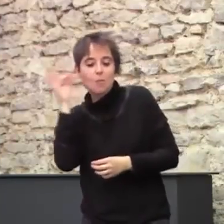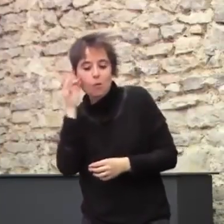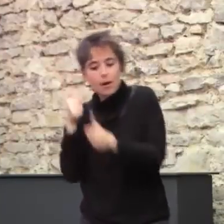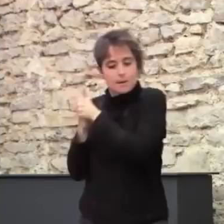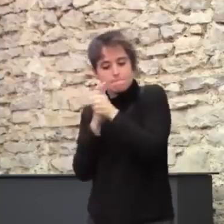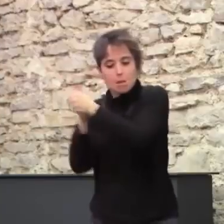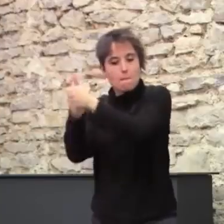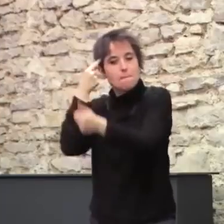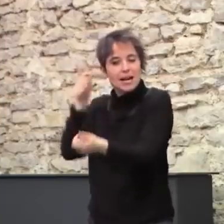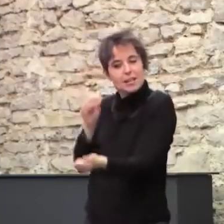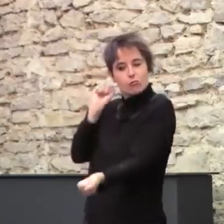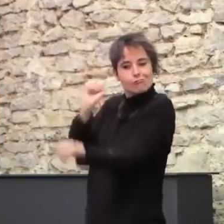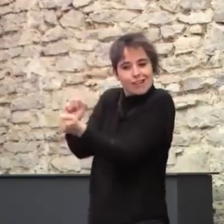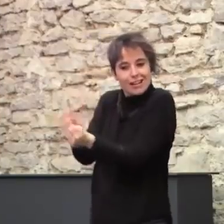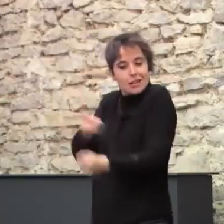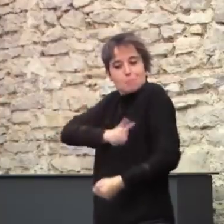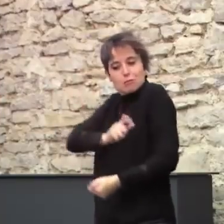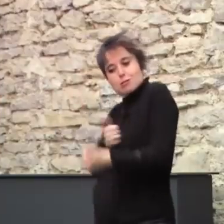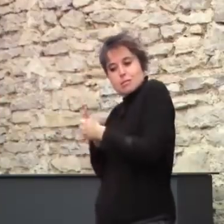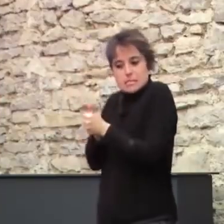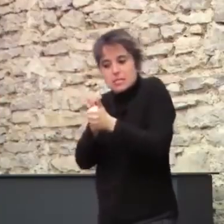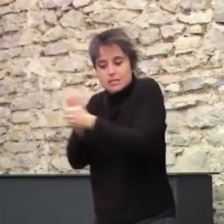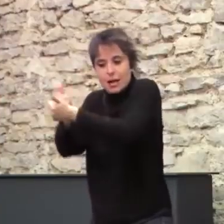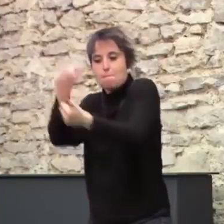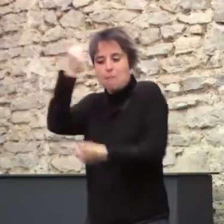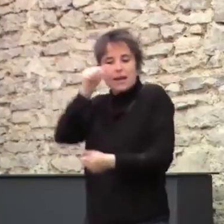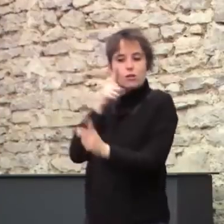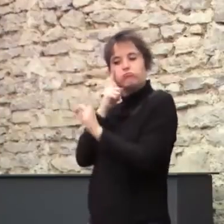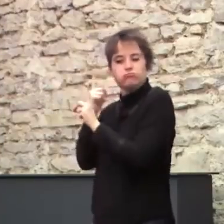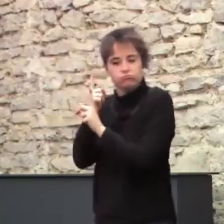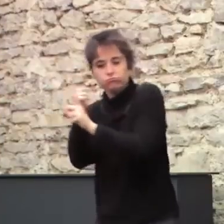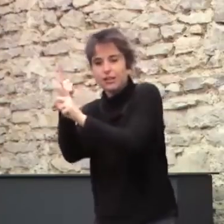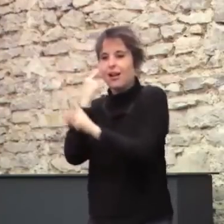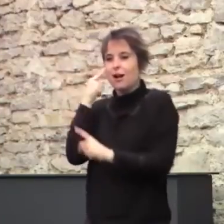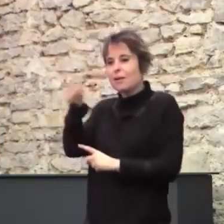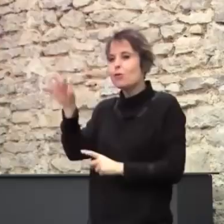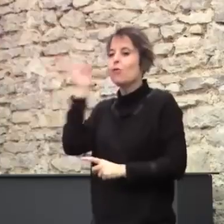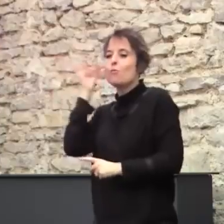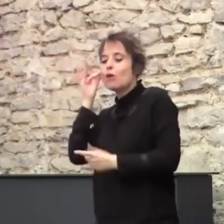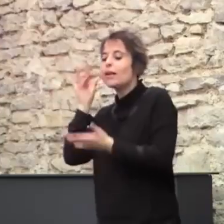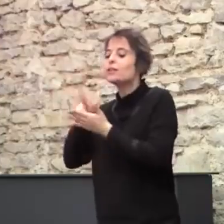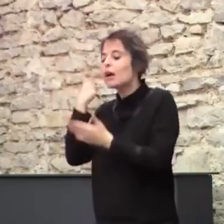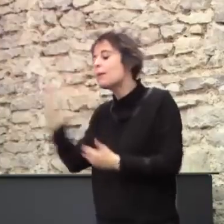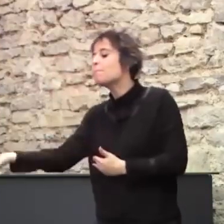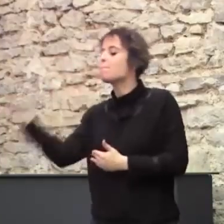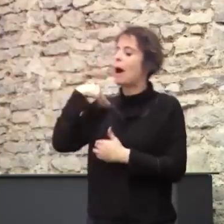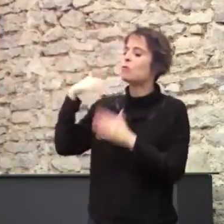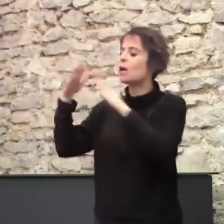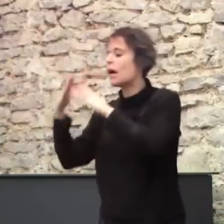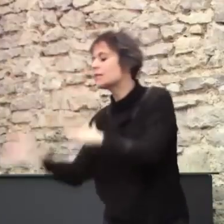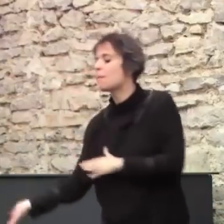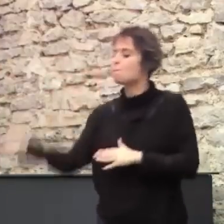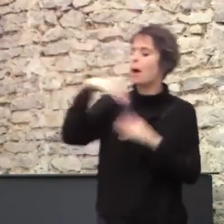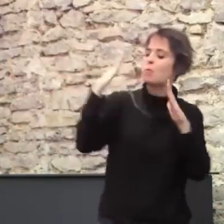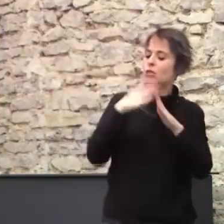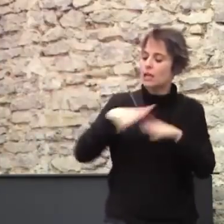vigilante carcelera policial que se dedica a perseguir a su marido, a vigilarlo, estas mujeres que bajan al bar, venga Manolo para casa, ¿no? Y se